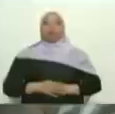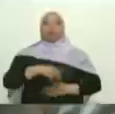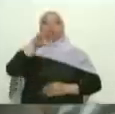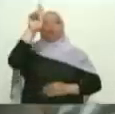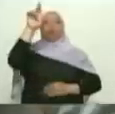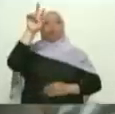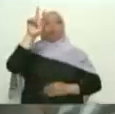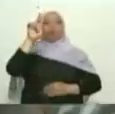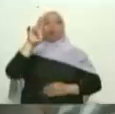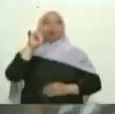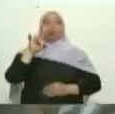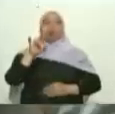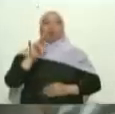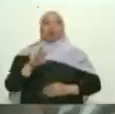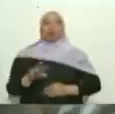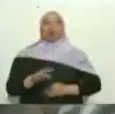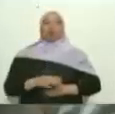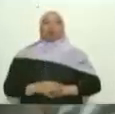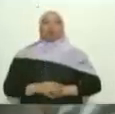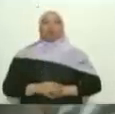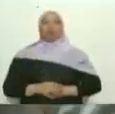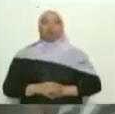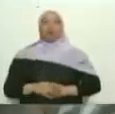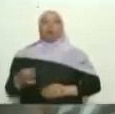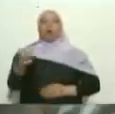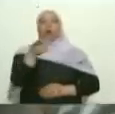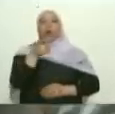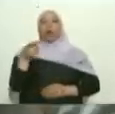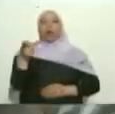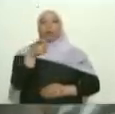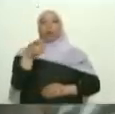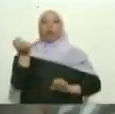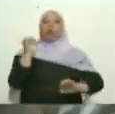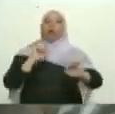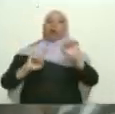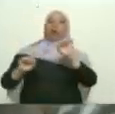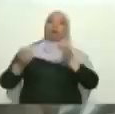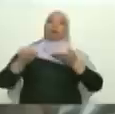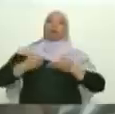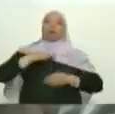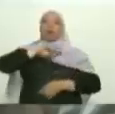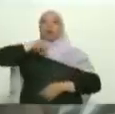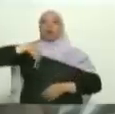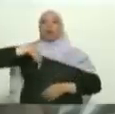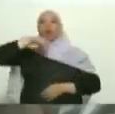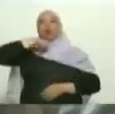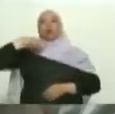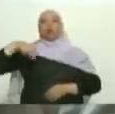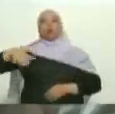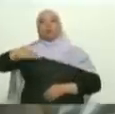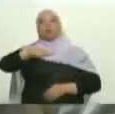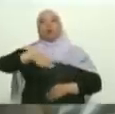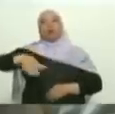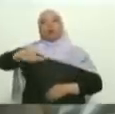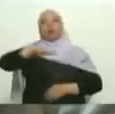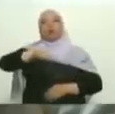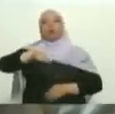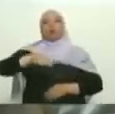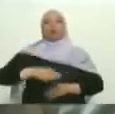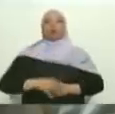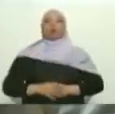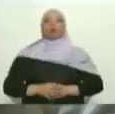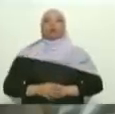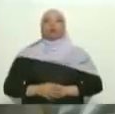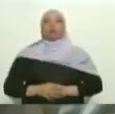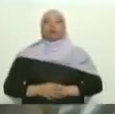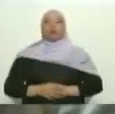diariamente para buscar matar a nuestro pueblo, diezmarlo, como lo dijo en su momento el